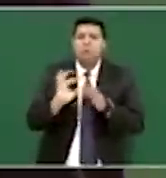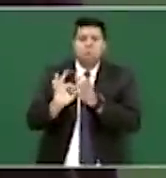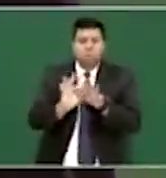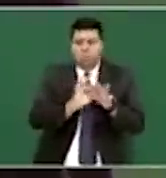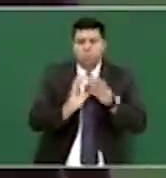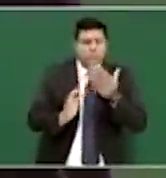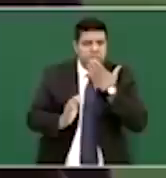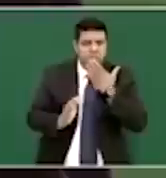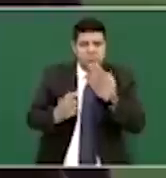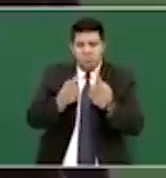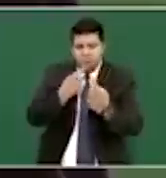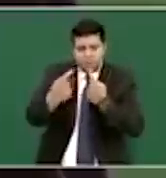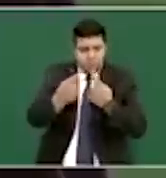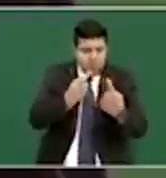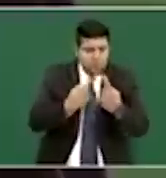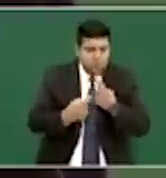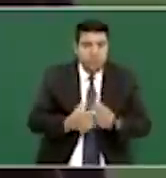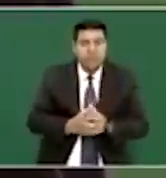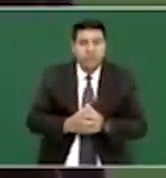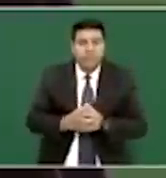es importante